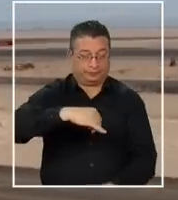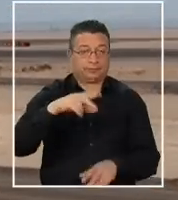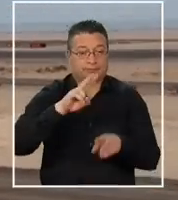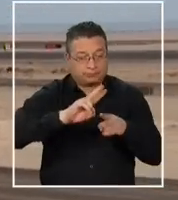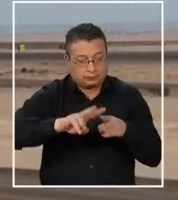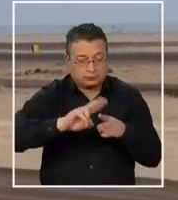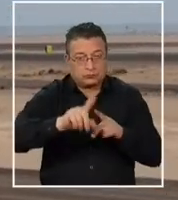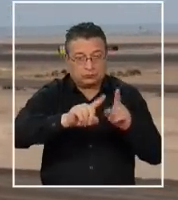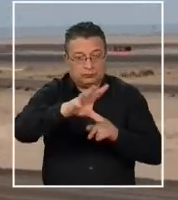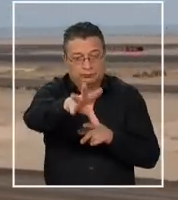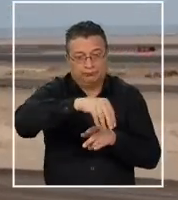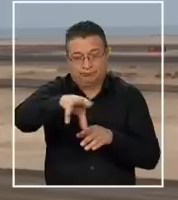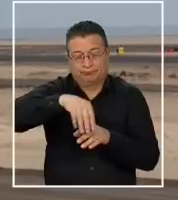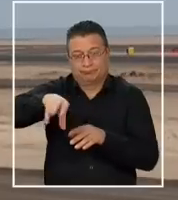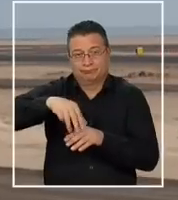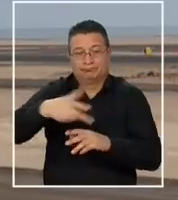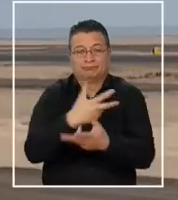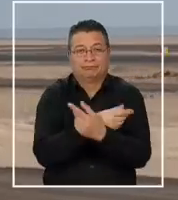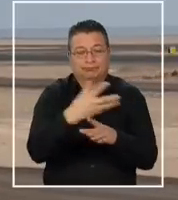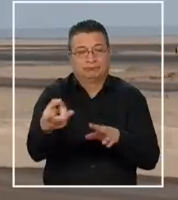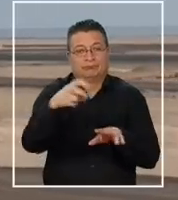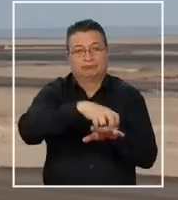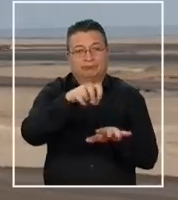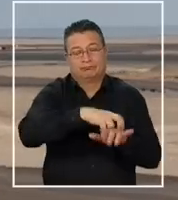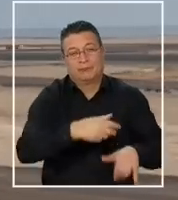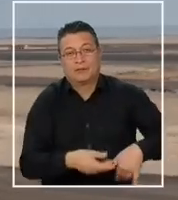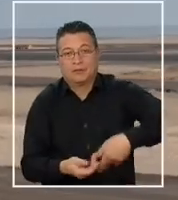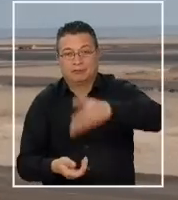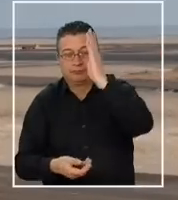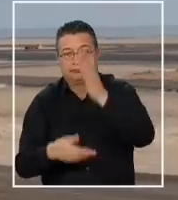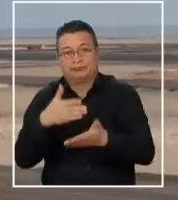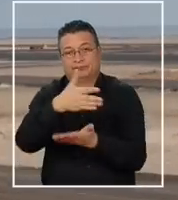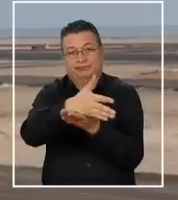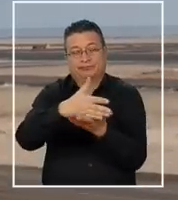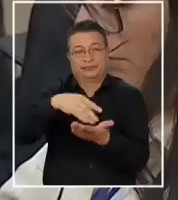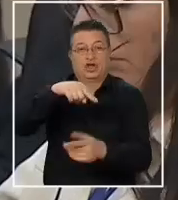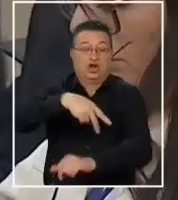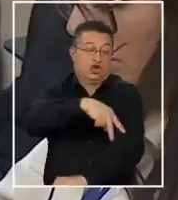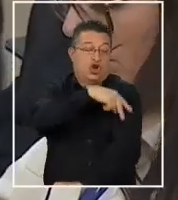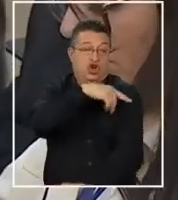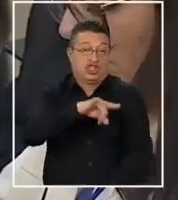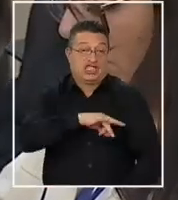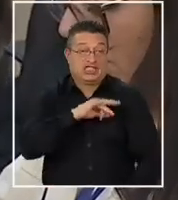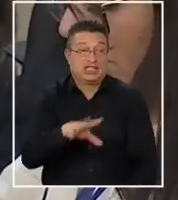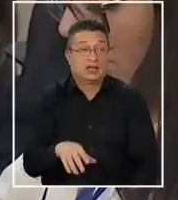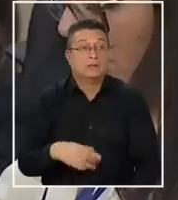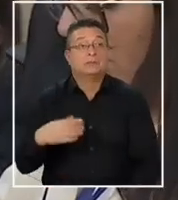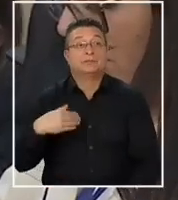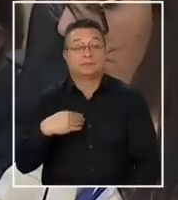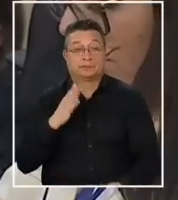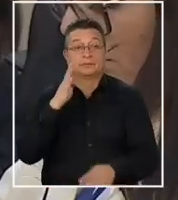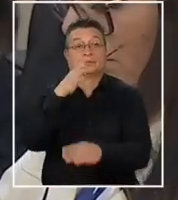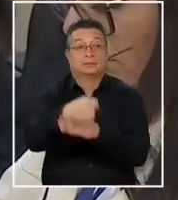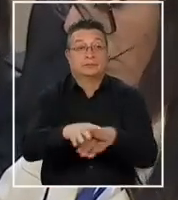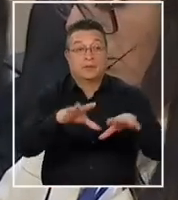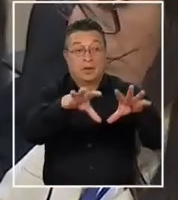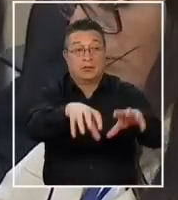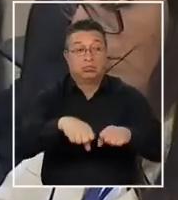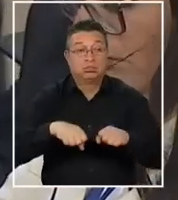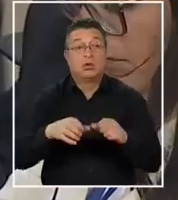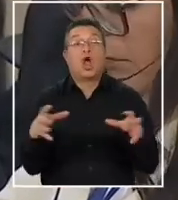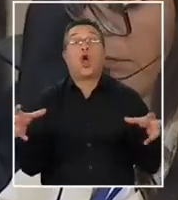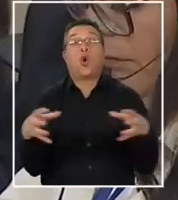solucionar parte de la crisis humanitaria que vive hoy la frontera norte de nuestro país. Para recoger a un